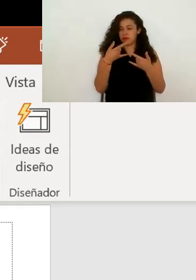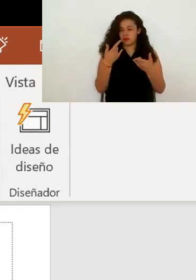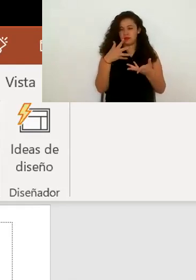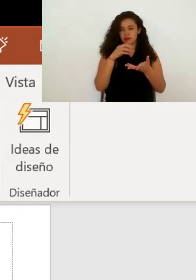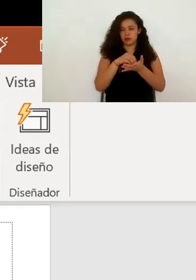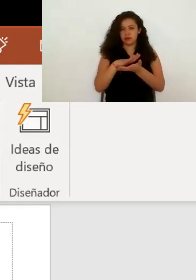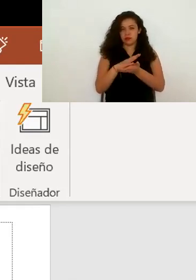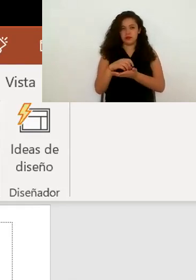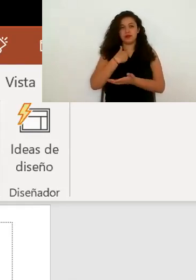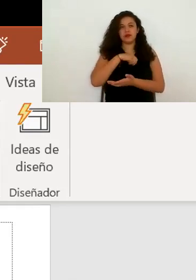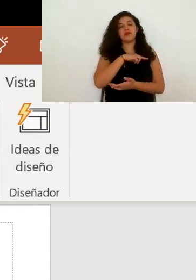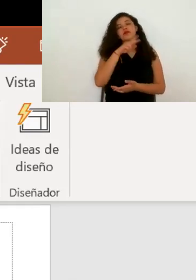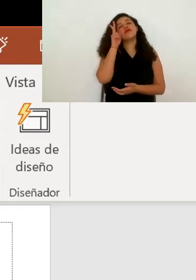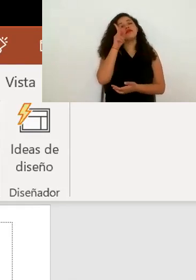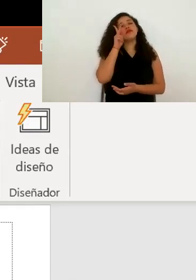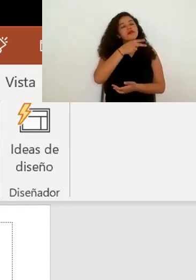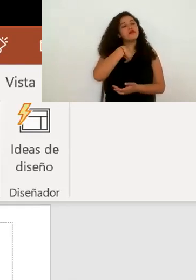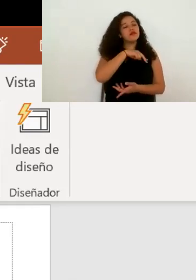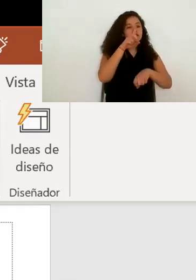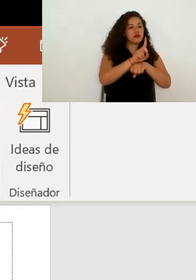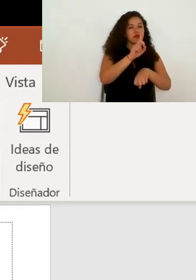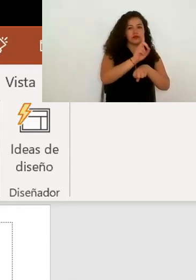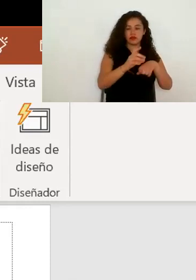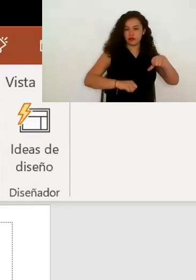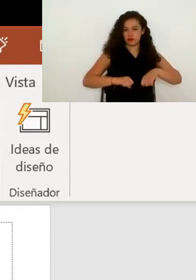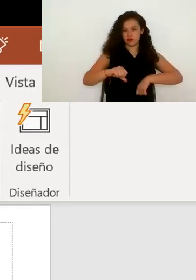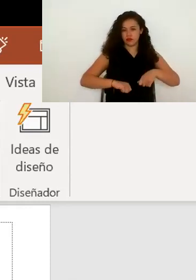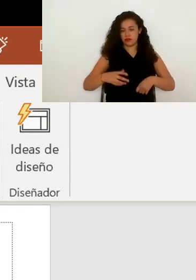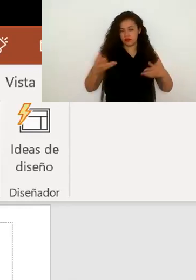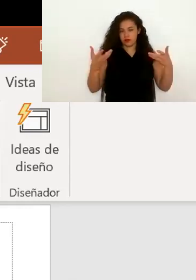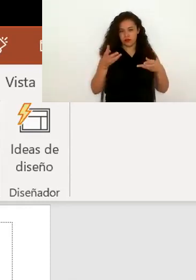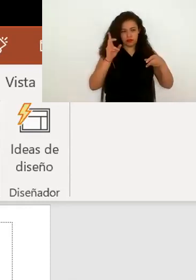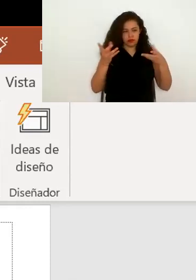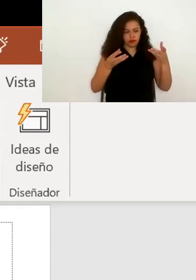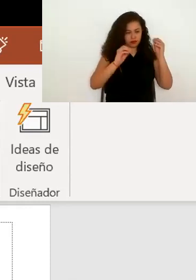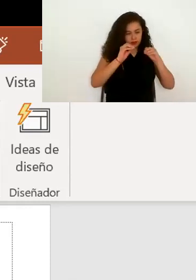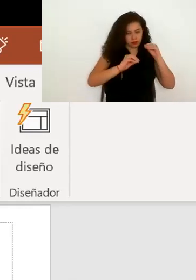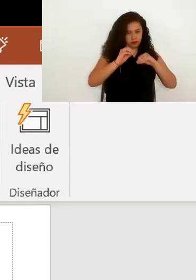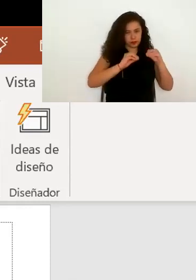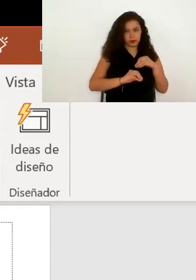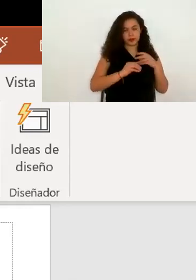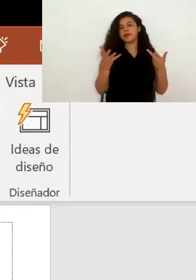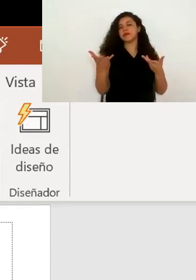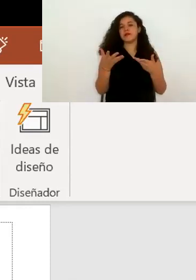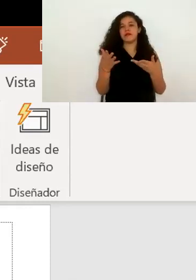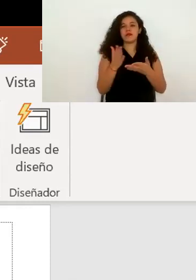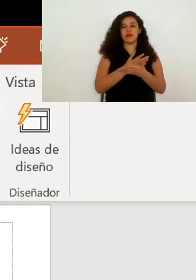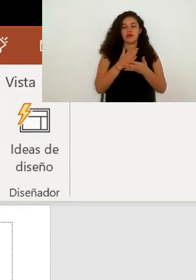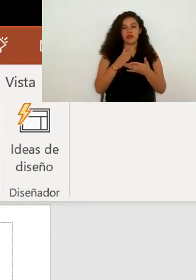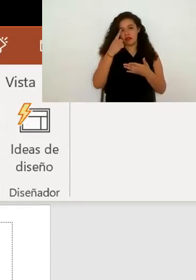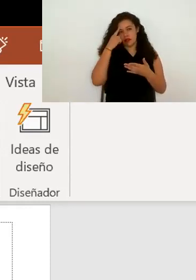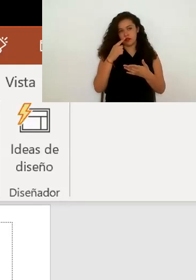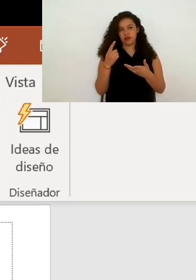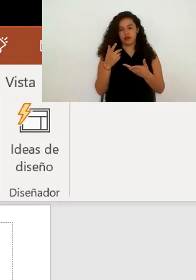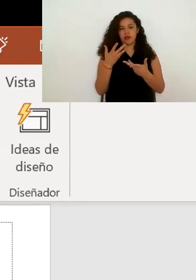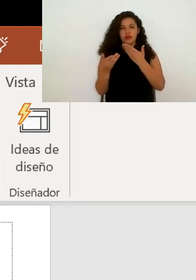dar evidencia de las actividades que cada día van desempeñando. Además de los apoyos sociales, pues tienen